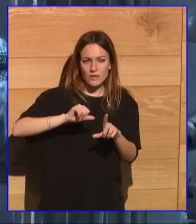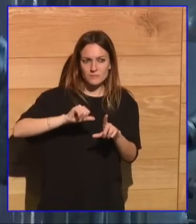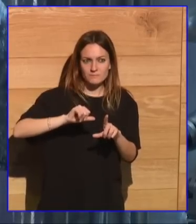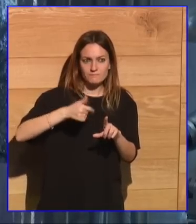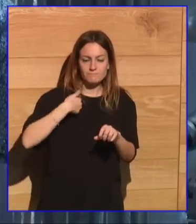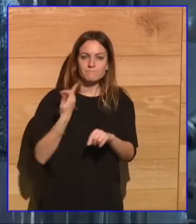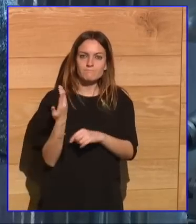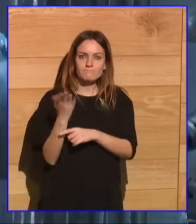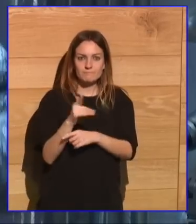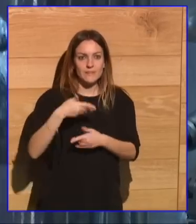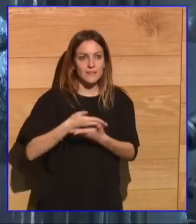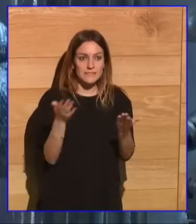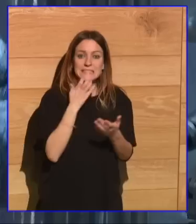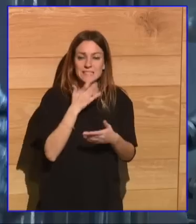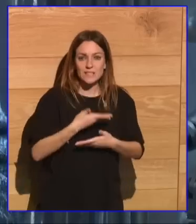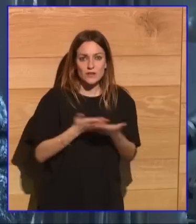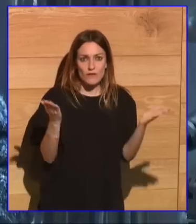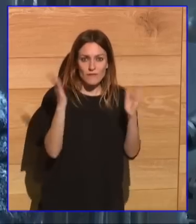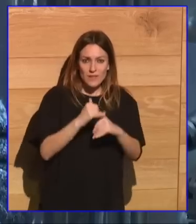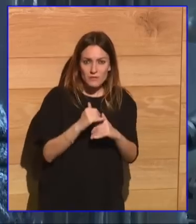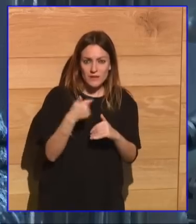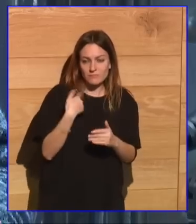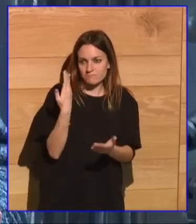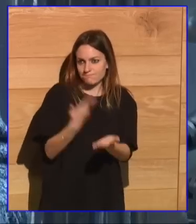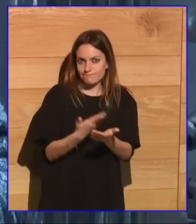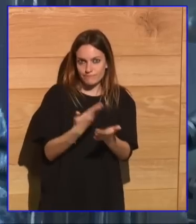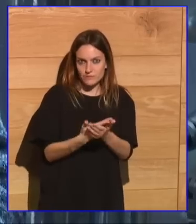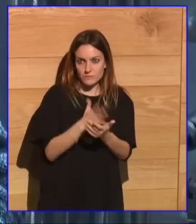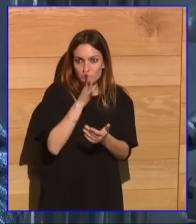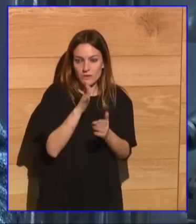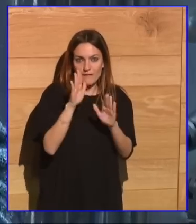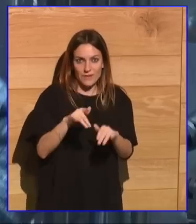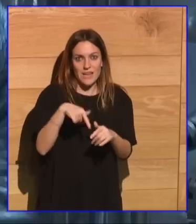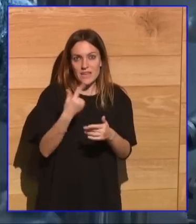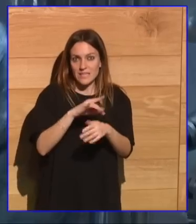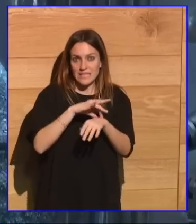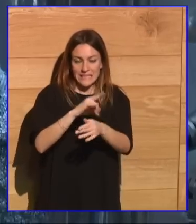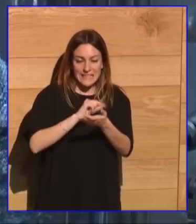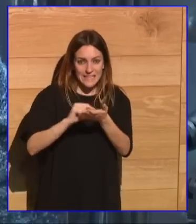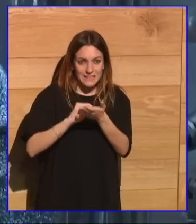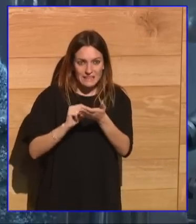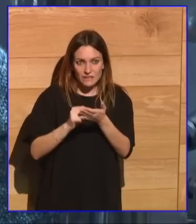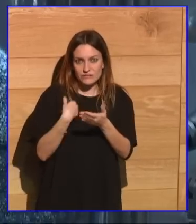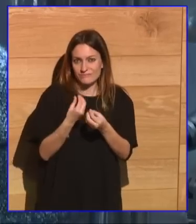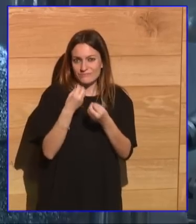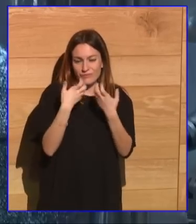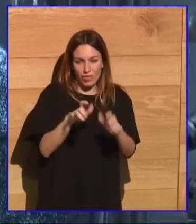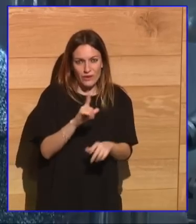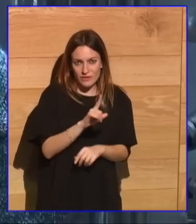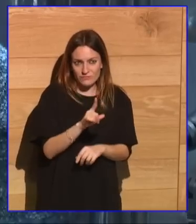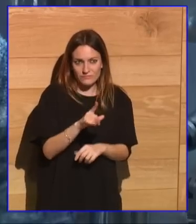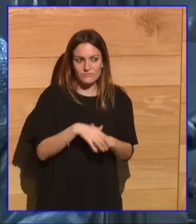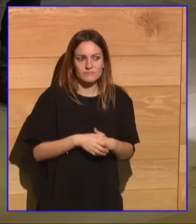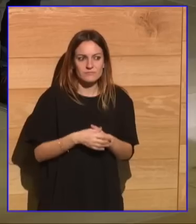demostré que la desconfianza era justificada, porque no me salió bien el guión y no le gusta. Y es convencional,